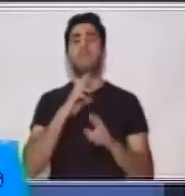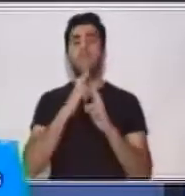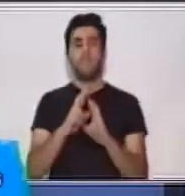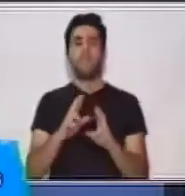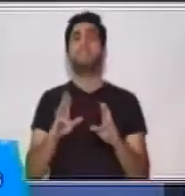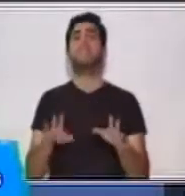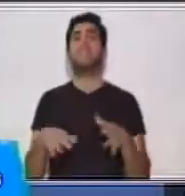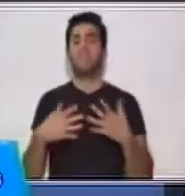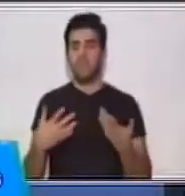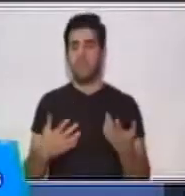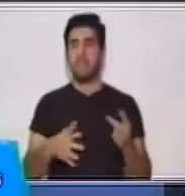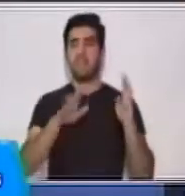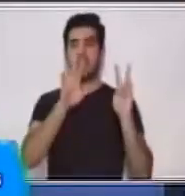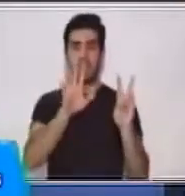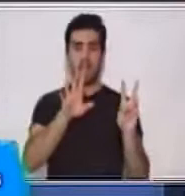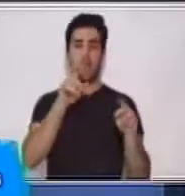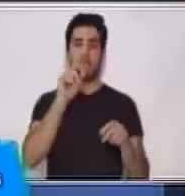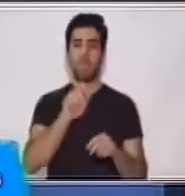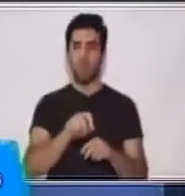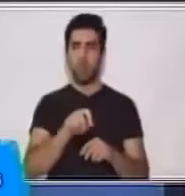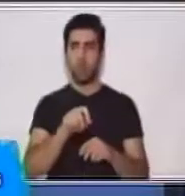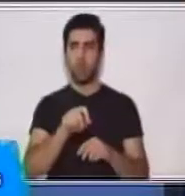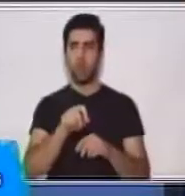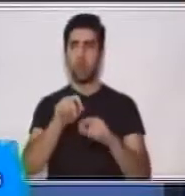una longitud de